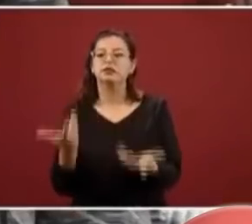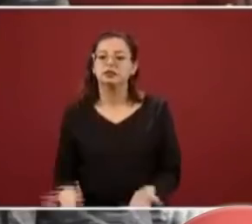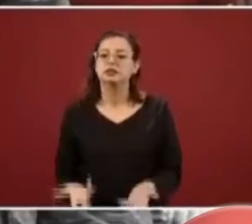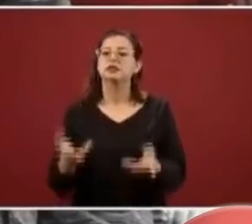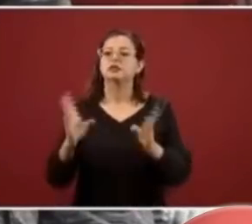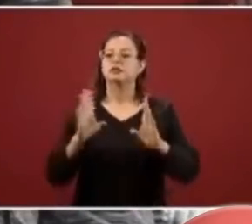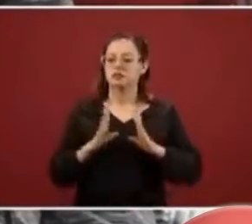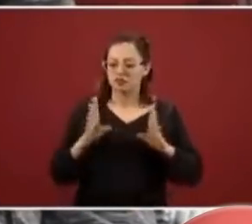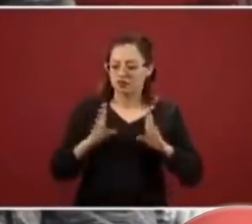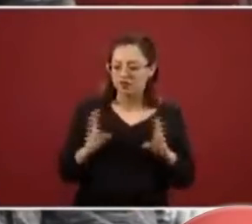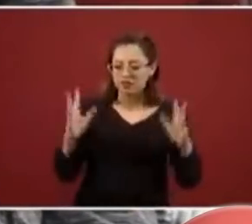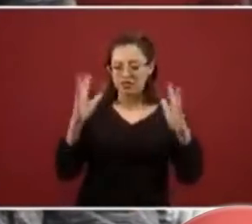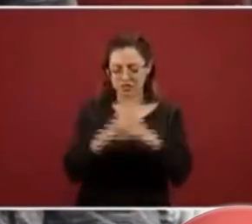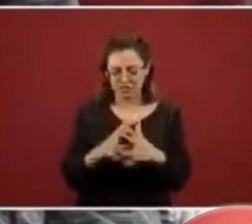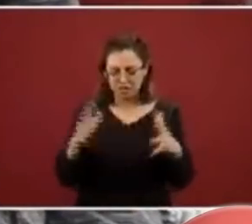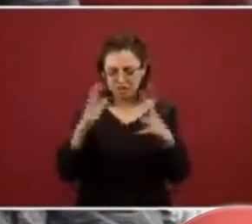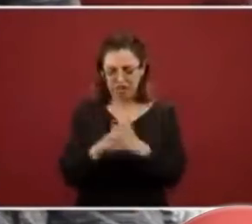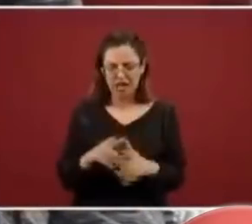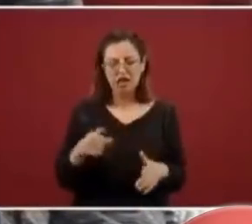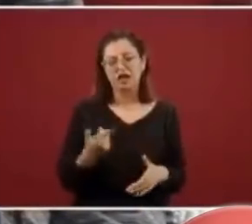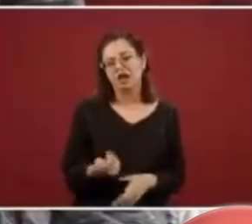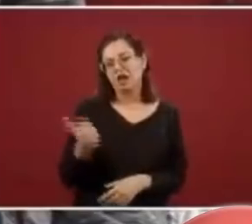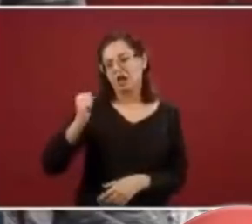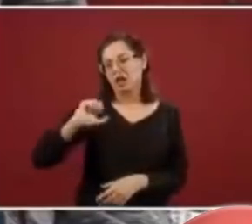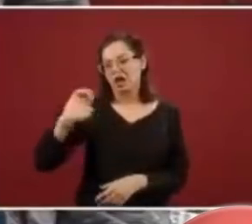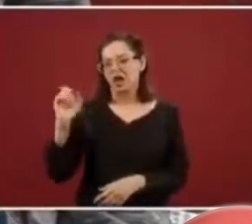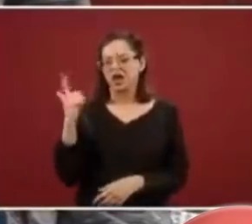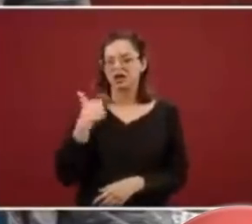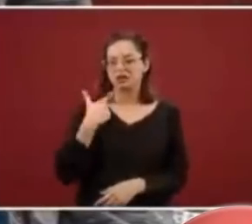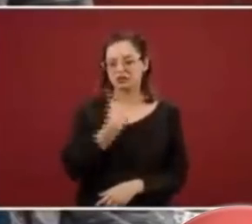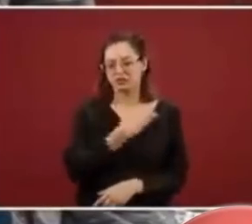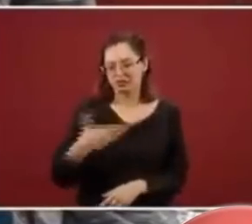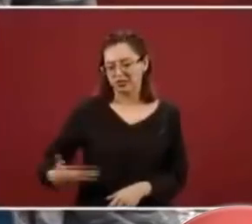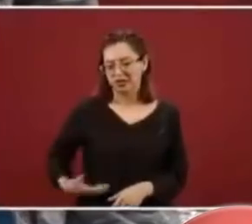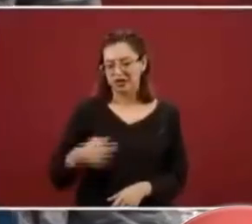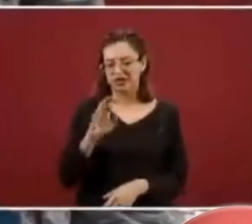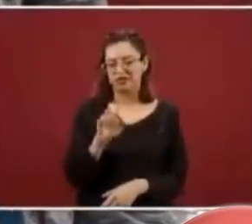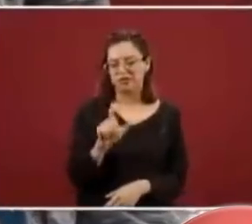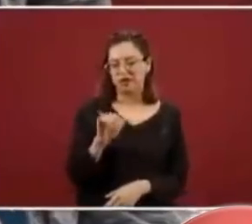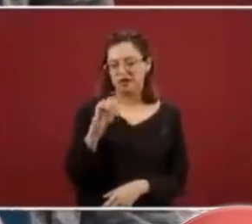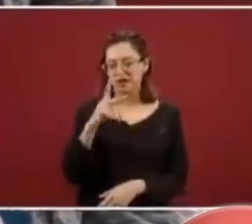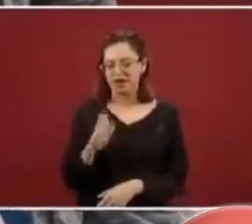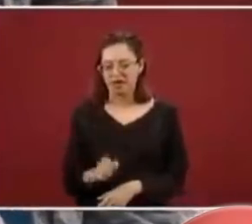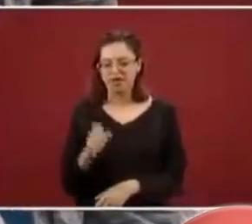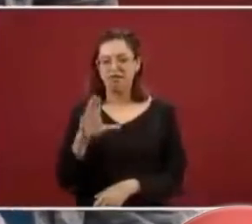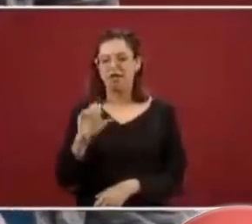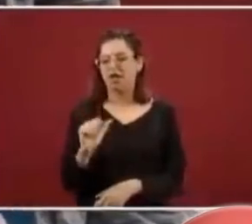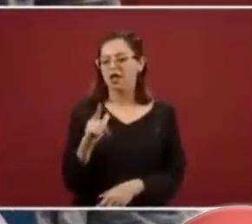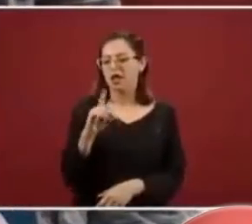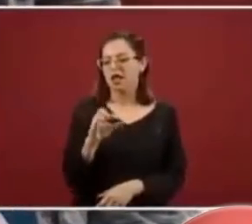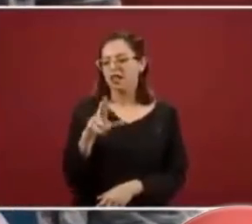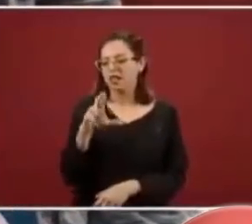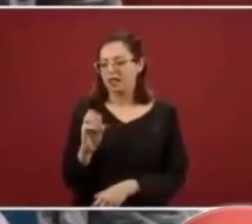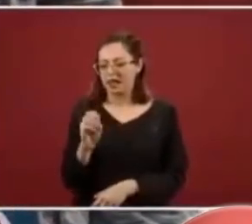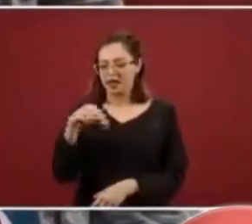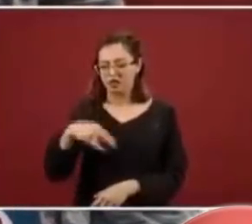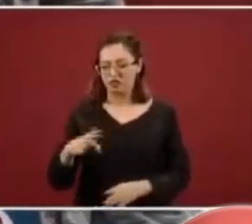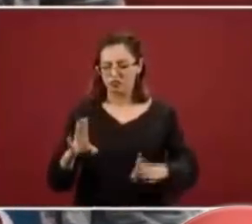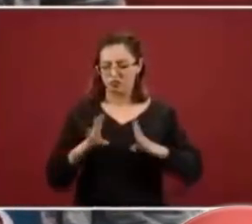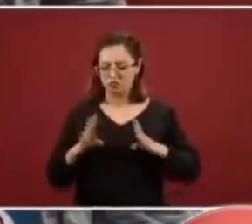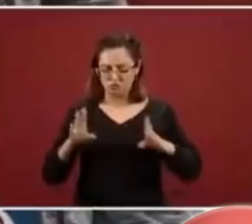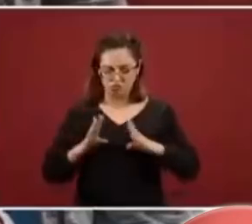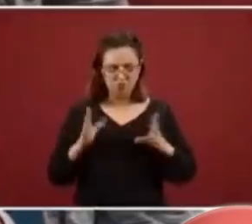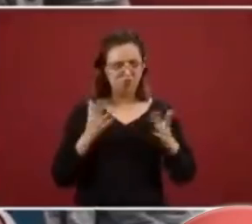el narcotráfico que se hizo en el sexenio de Felipe Calderón, en el 68, que también quedó más o menos entendido.